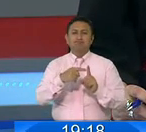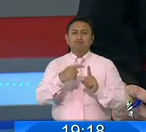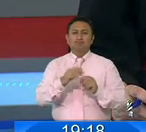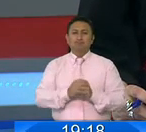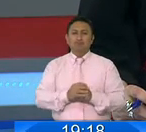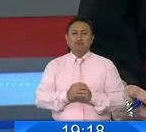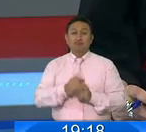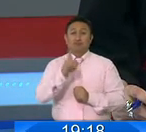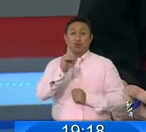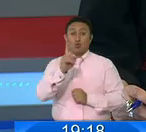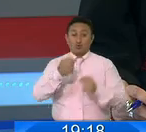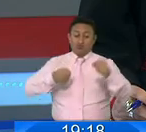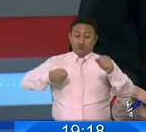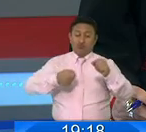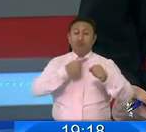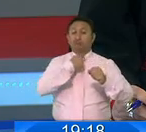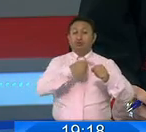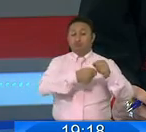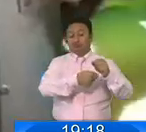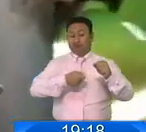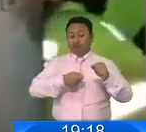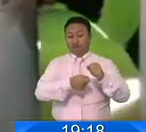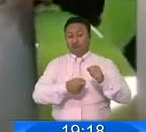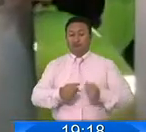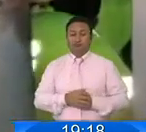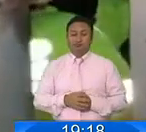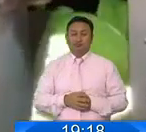propinó una puñalada en el cuello